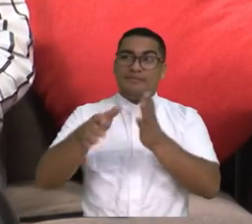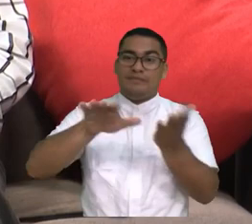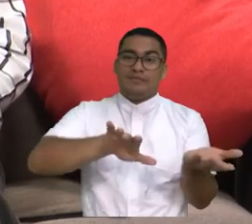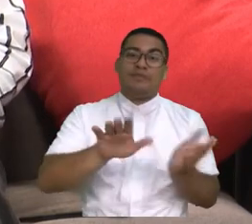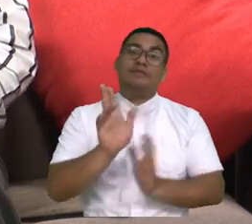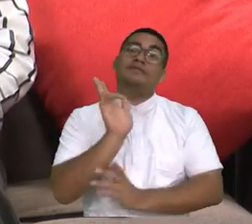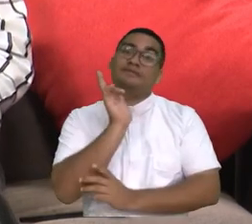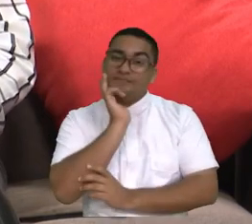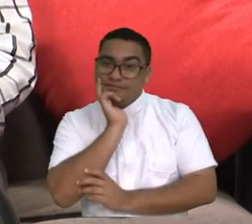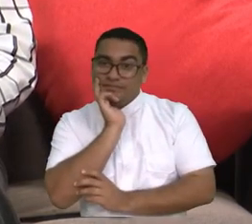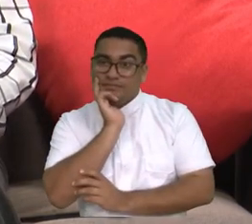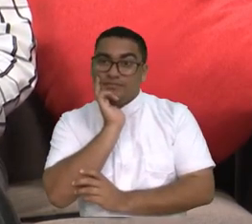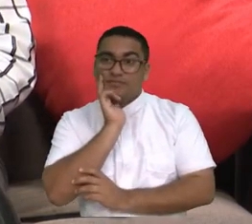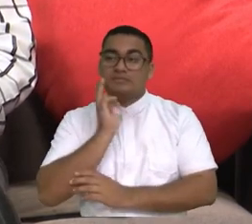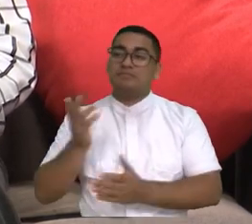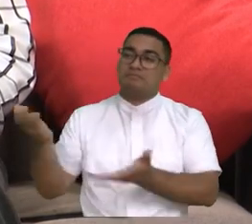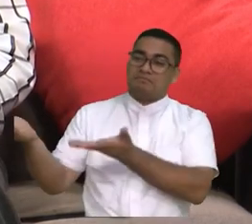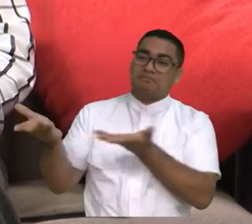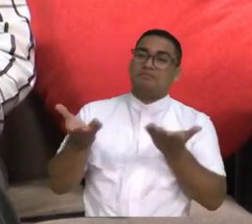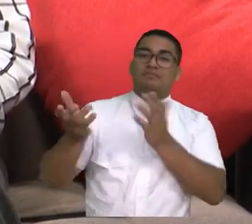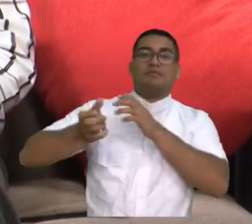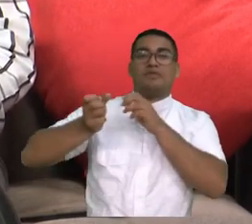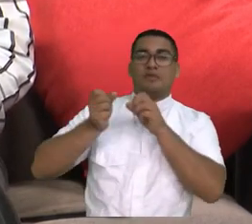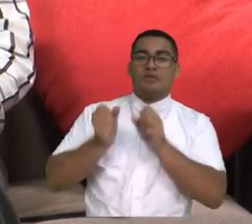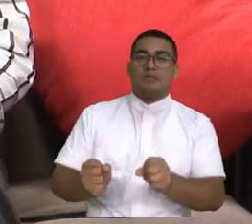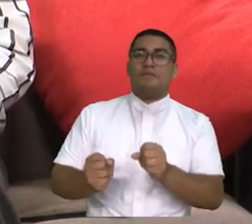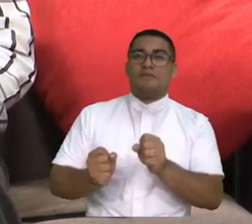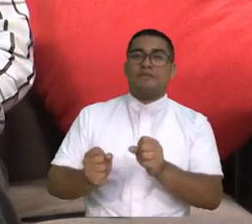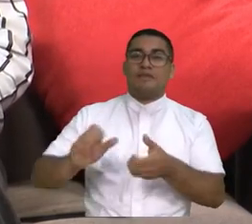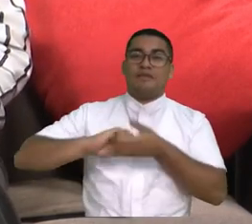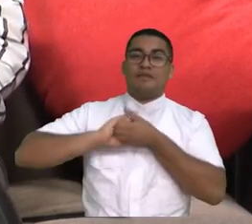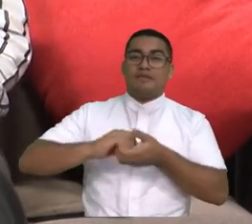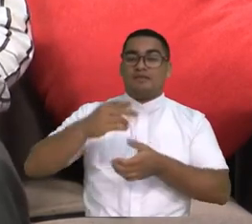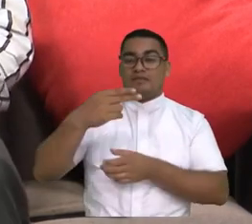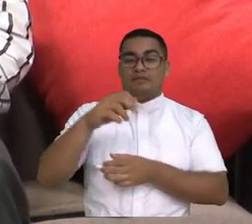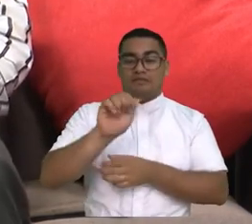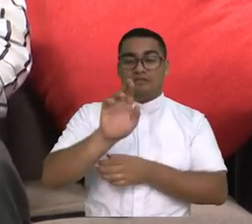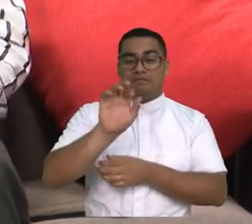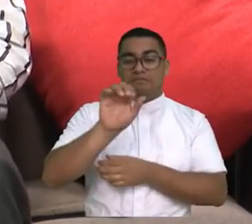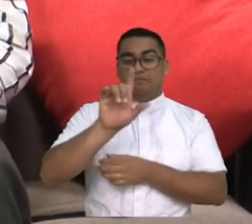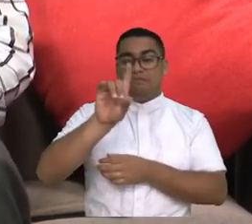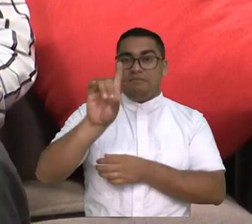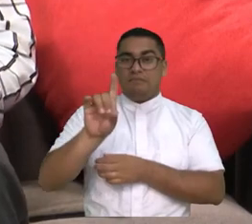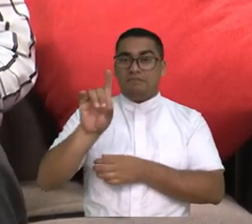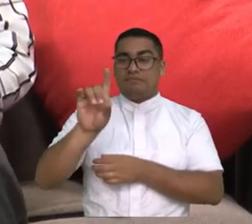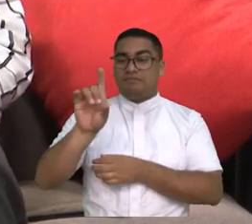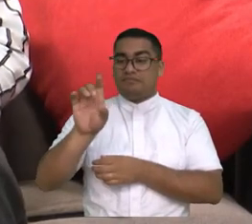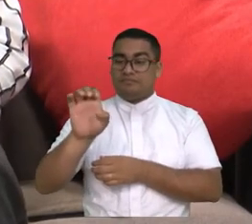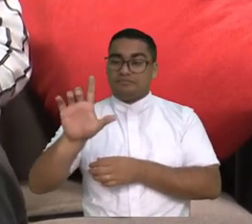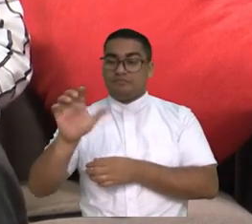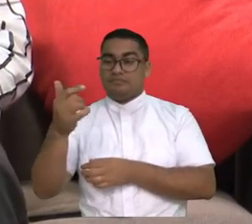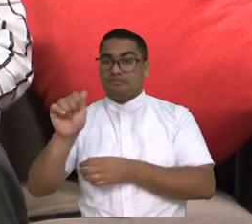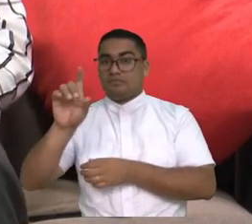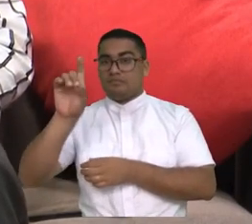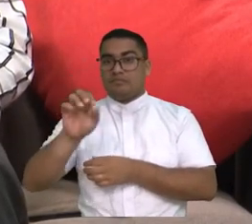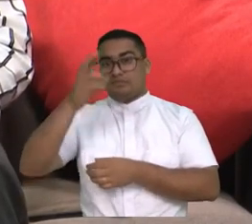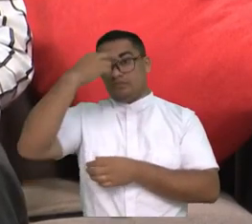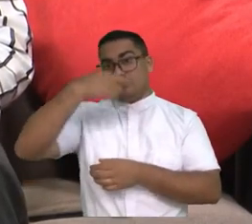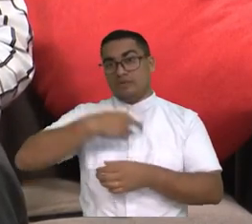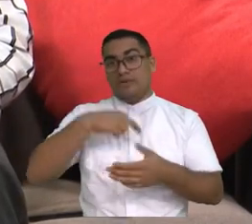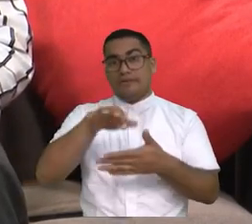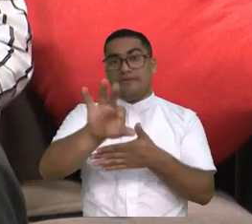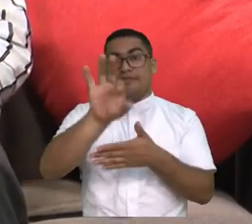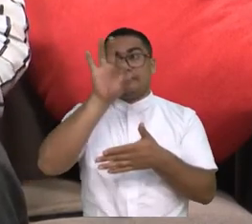letras castellanas. Y con nosotros pues ya se encuentra el compañero Harold Delgado, quien es responsable de la Oficina de Educación Artística